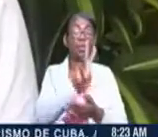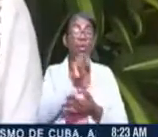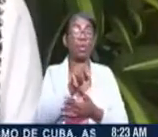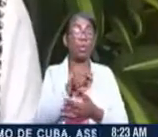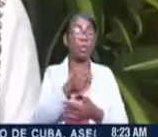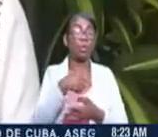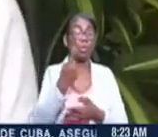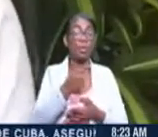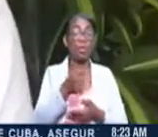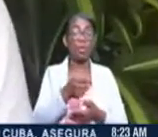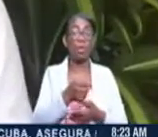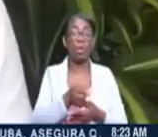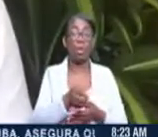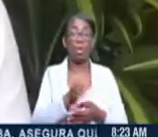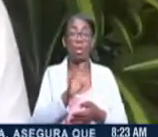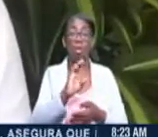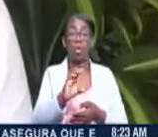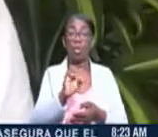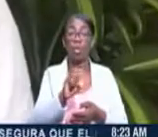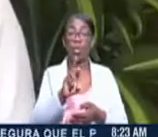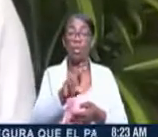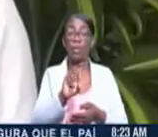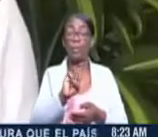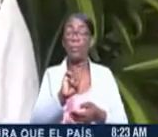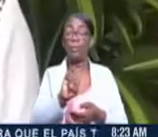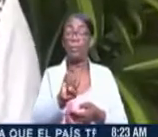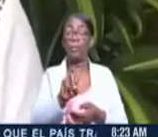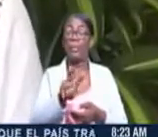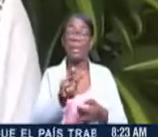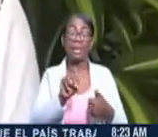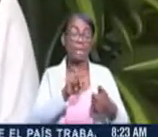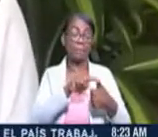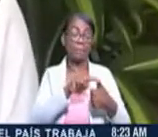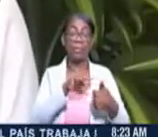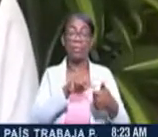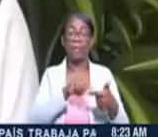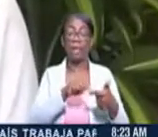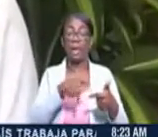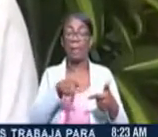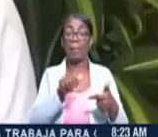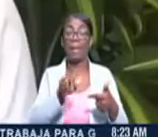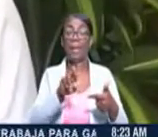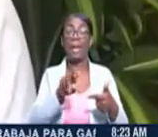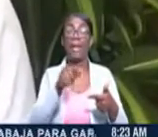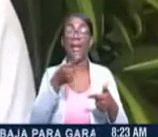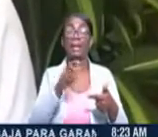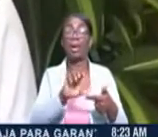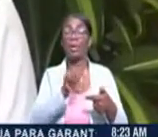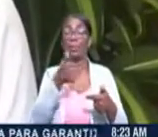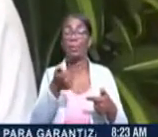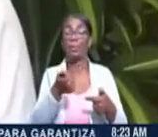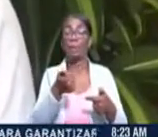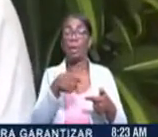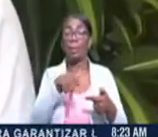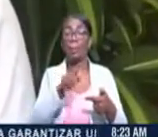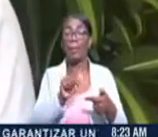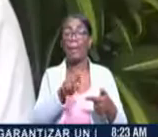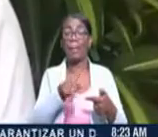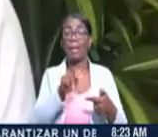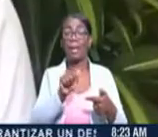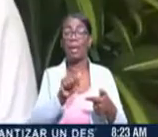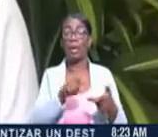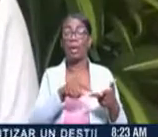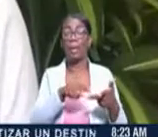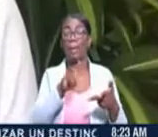consumir corvina y pargo, hay muchos otros peces que podemos consumir, pámpano, pójala,